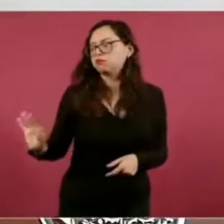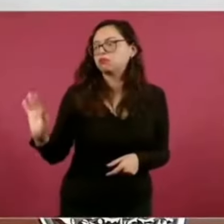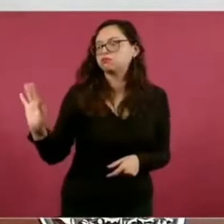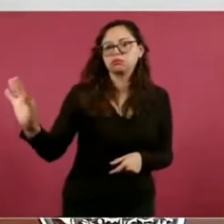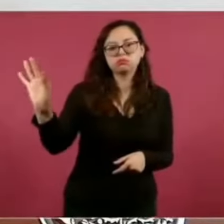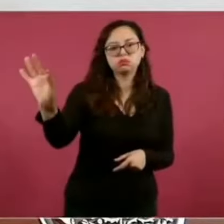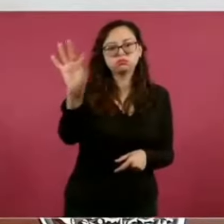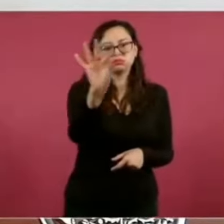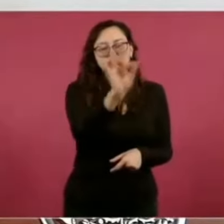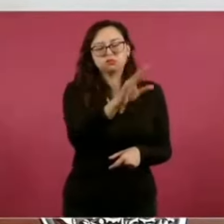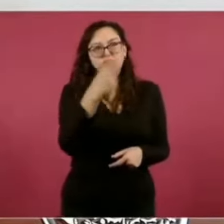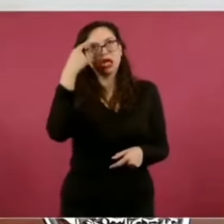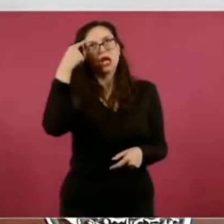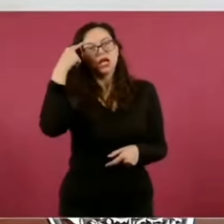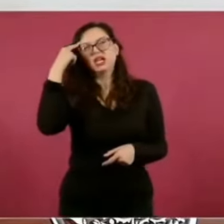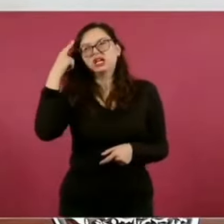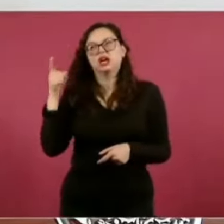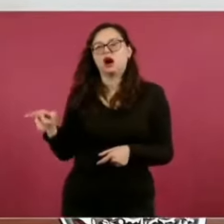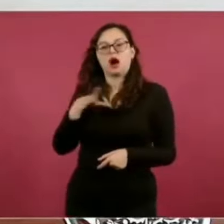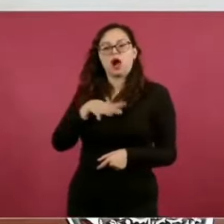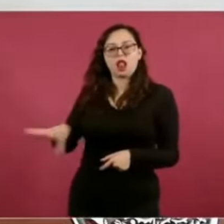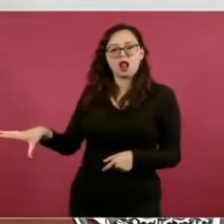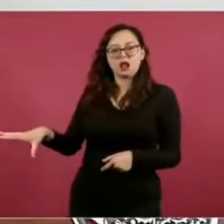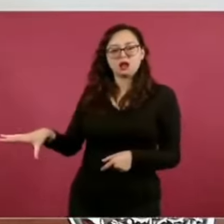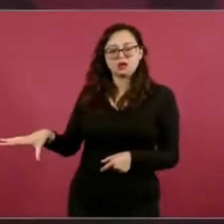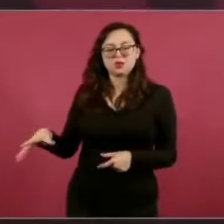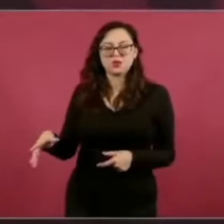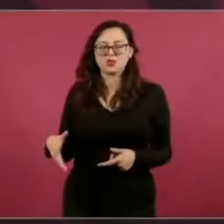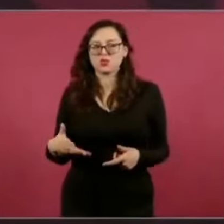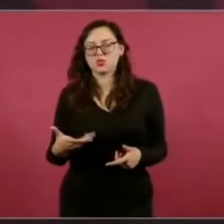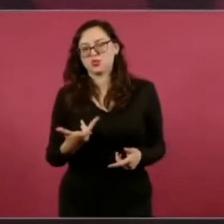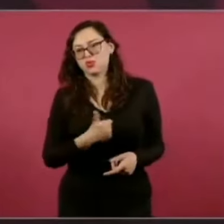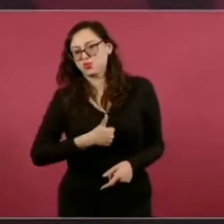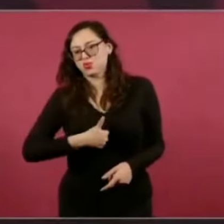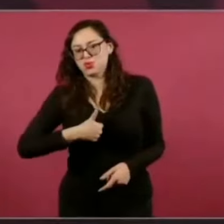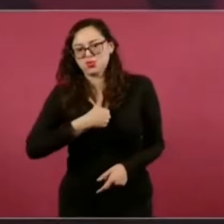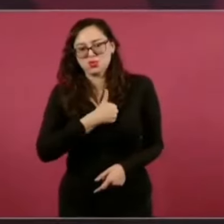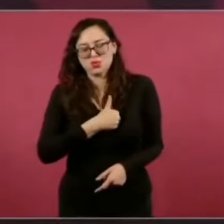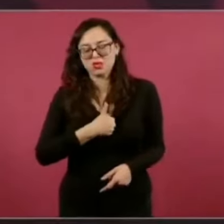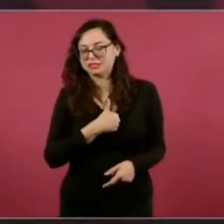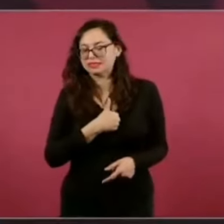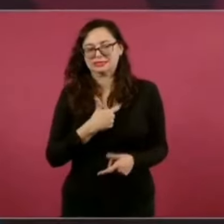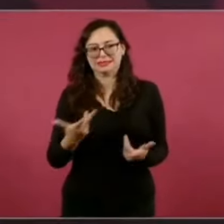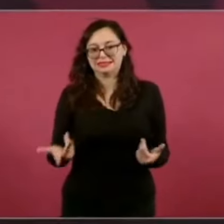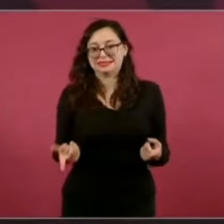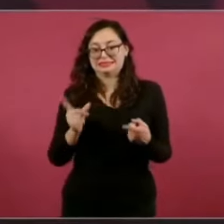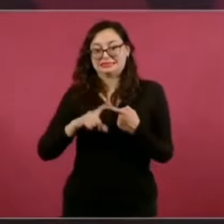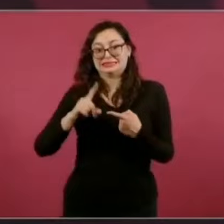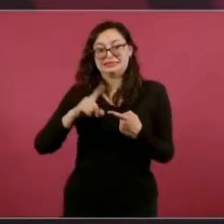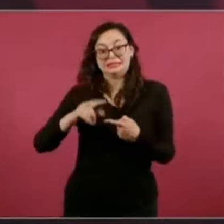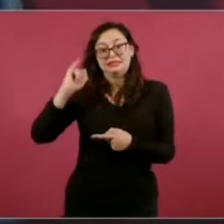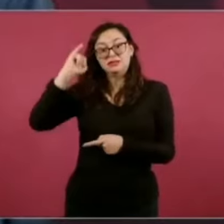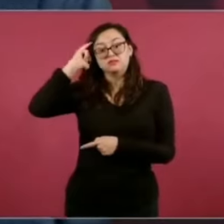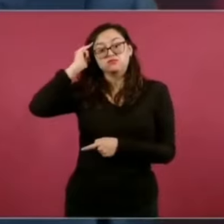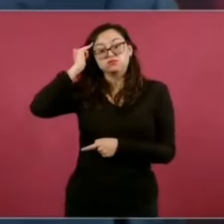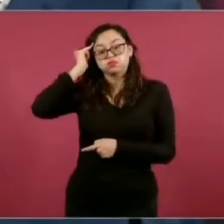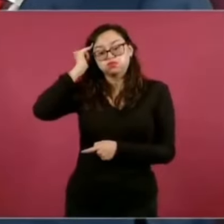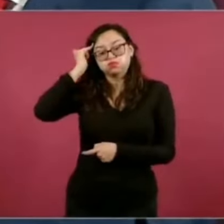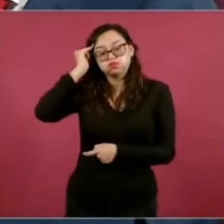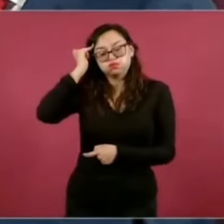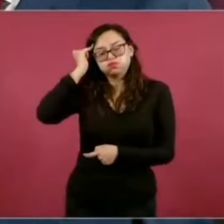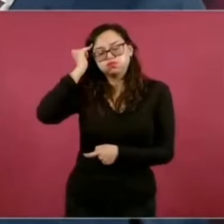Una desgracia. Entonces, del México profundo, como decía el maestro Bonfil,